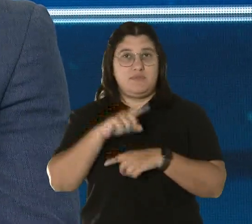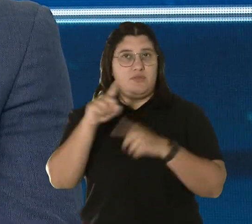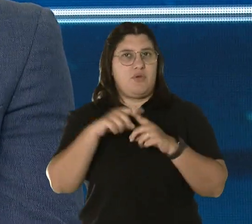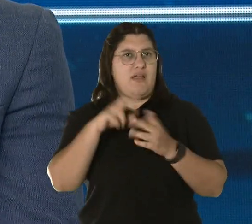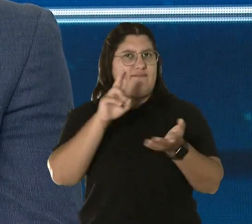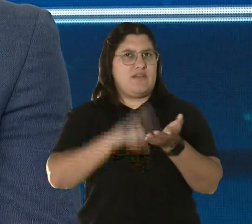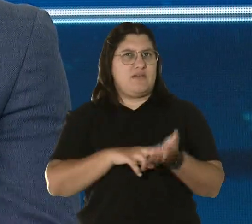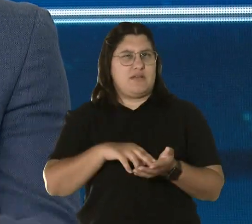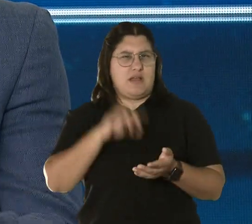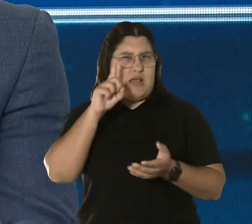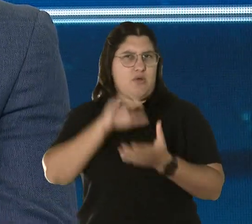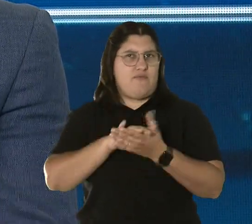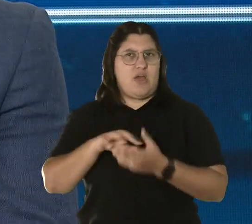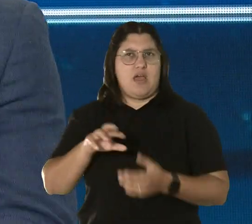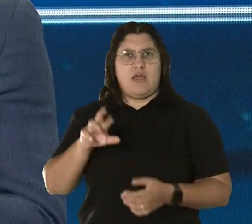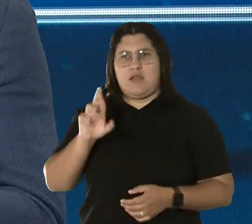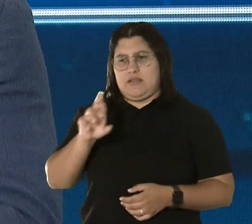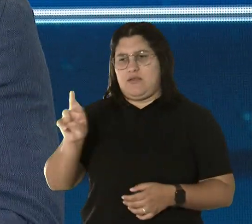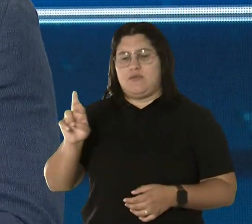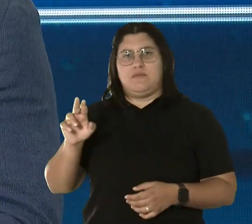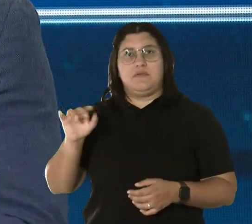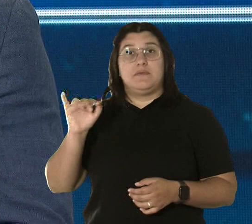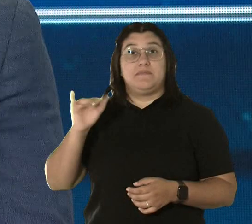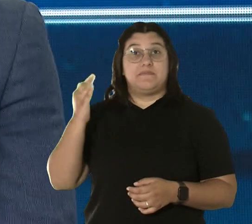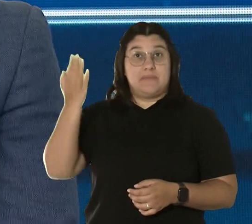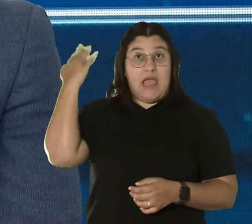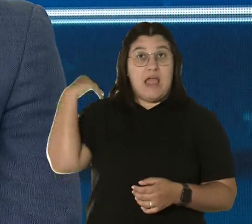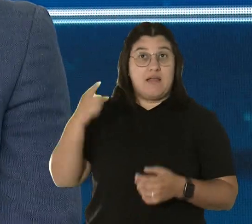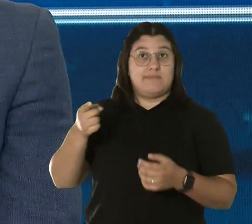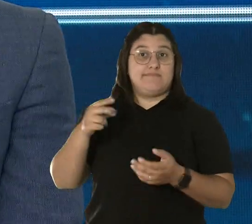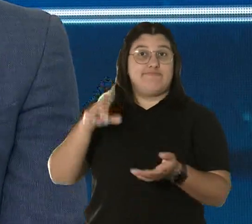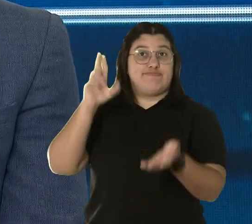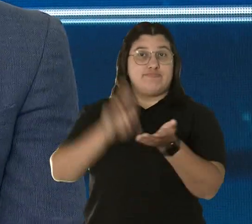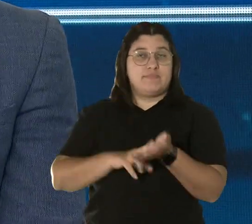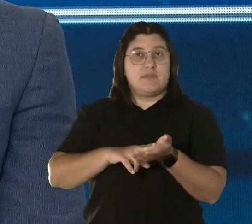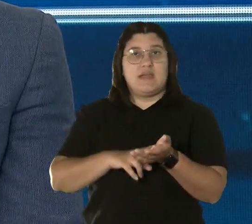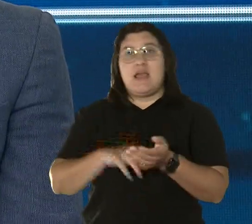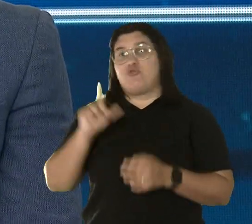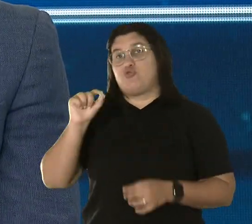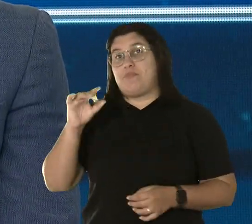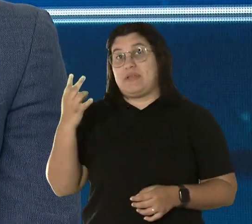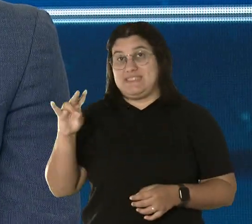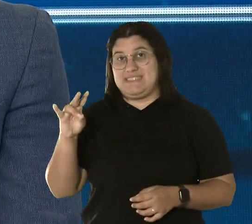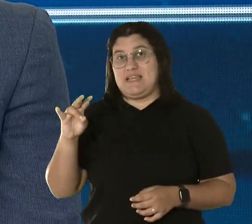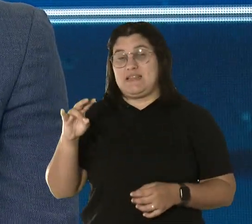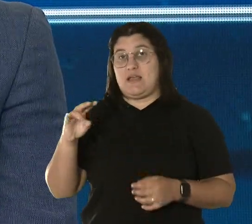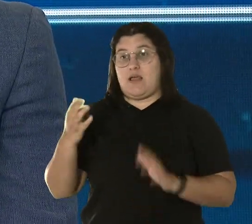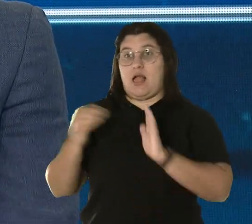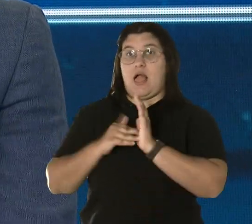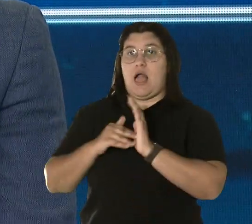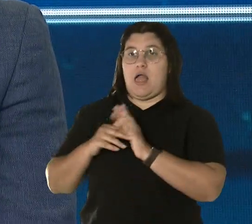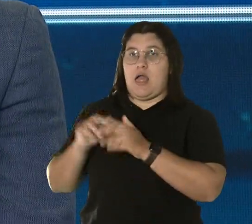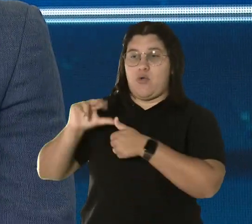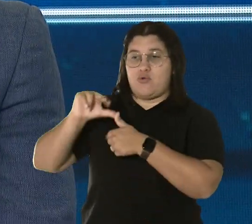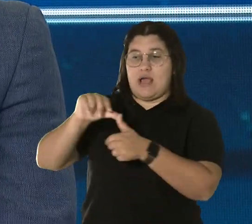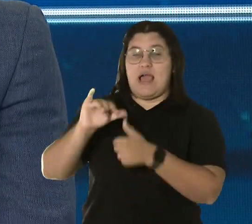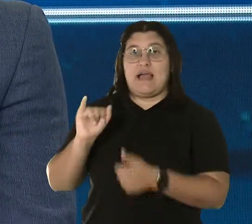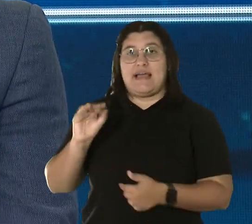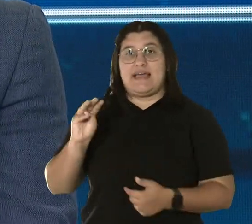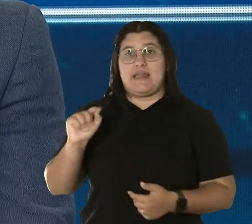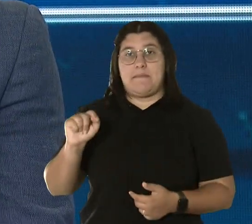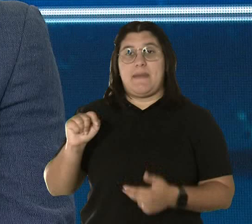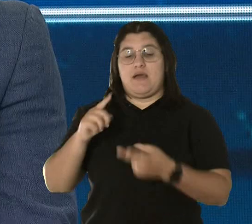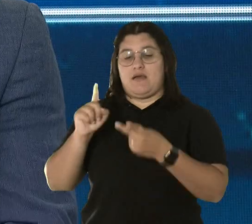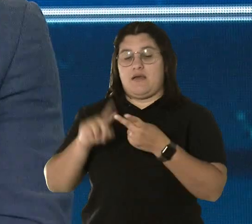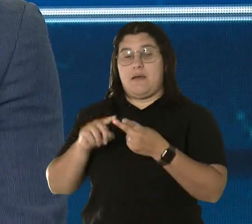entiendo yo, fue Ricardo Rosselló, ¿verdad? Que era el gobernador en ese momento. Cuando la firma Ricardo Rosselló, en el 2017 vino los huracanes Irma y María.